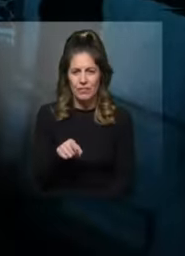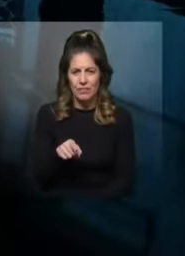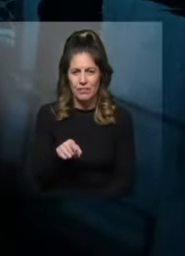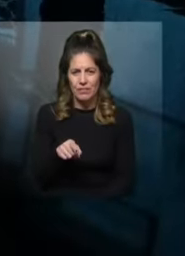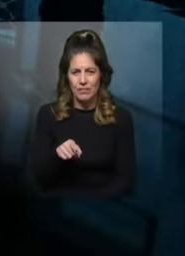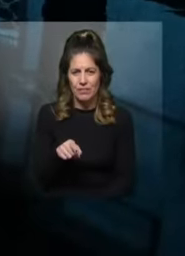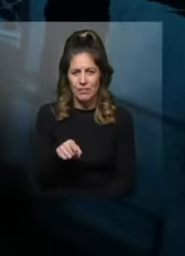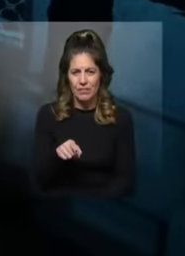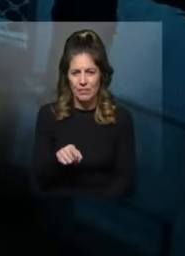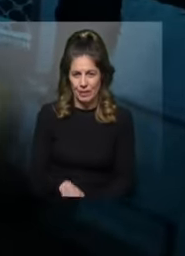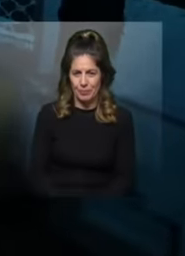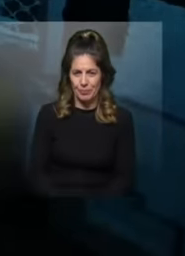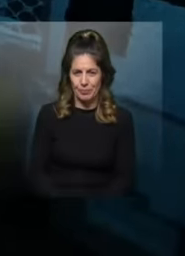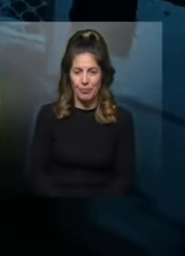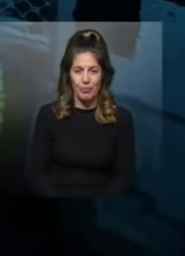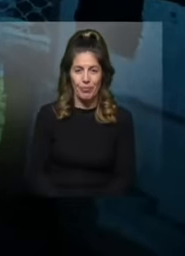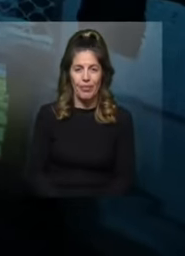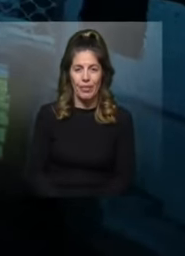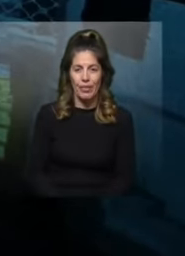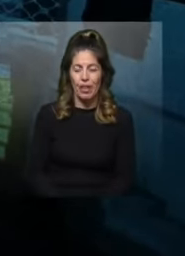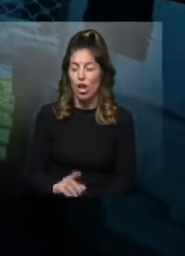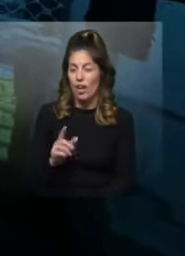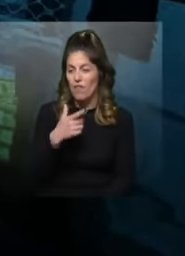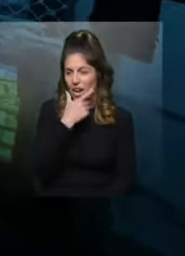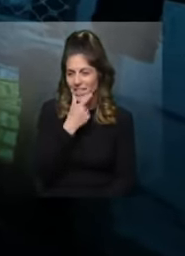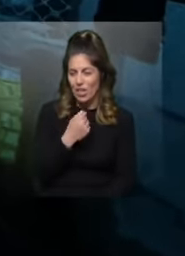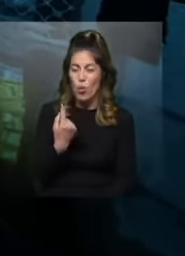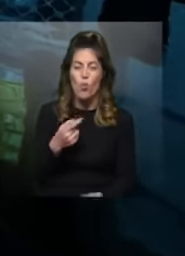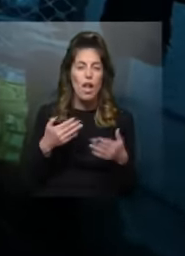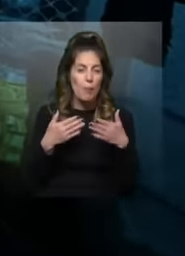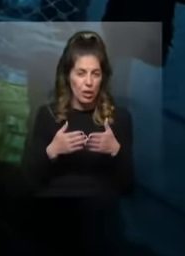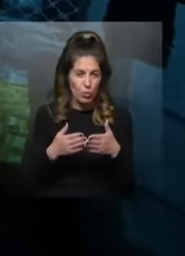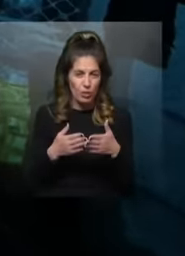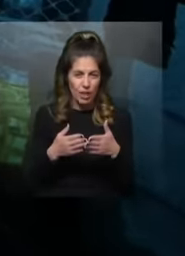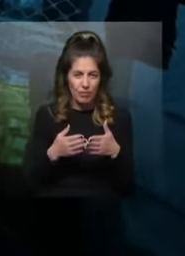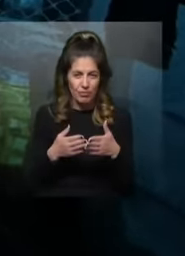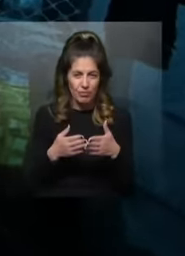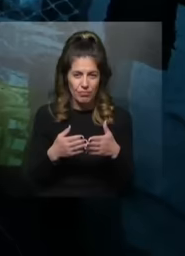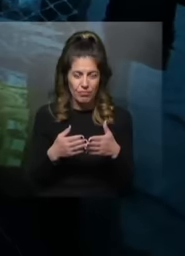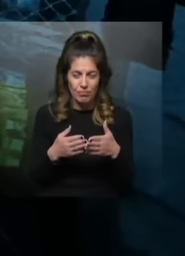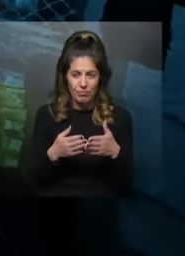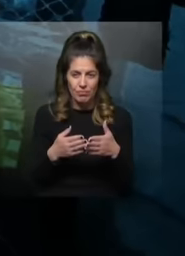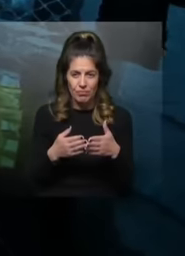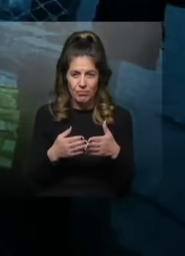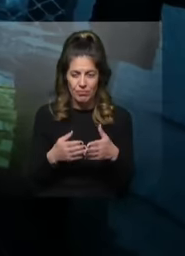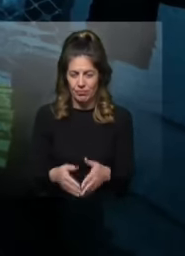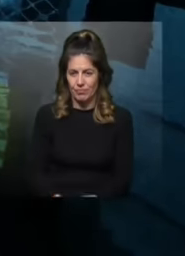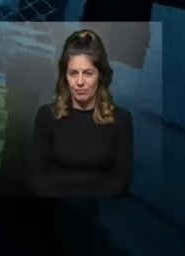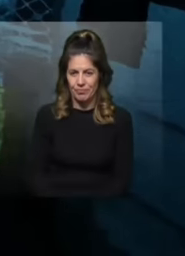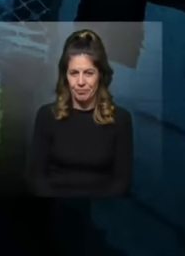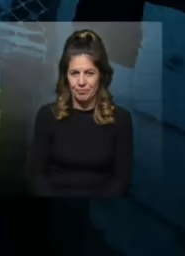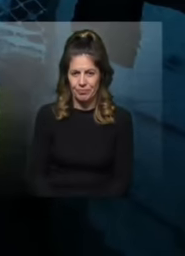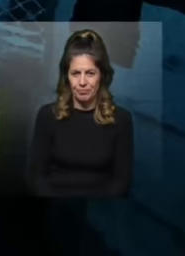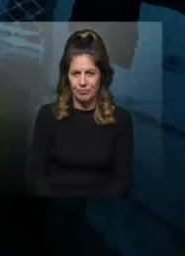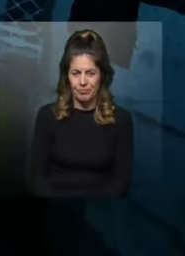en estas cartas, no es muy complicado, latín. Hay una pregunta, nada más, que no tiene nada que ideas. Ver. Ideas. Está lindo.